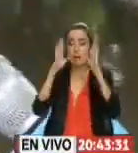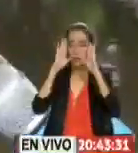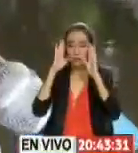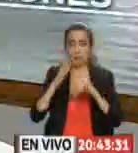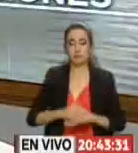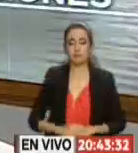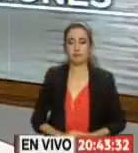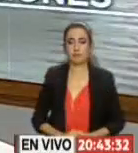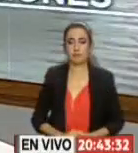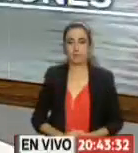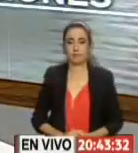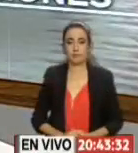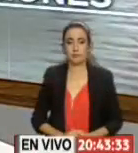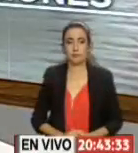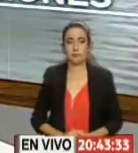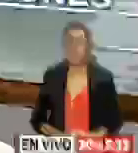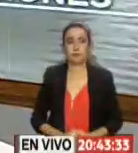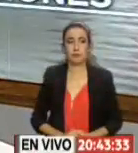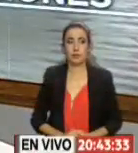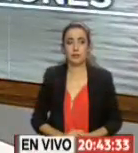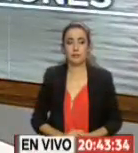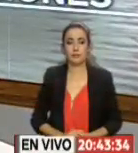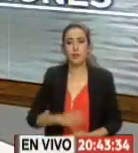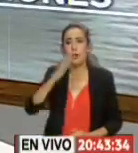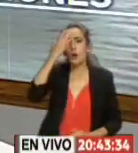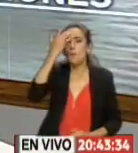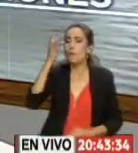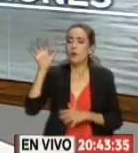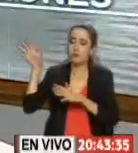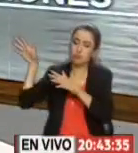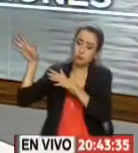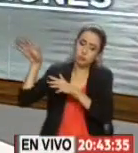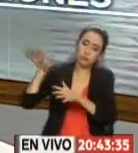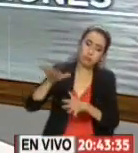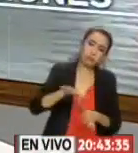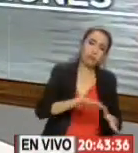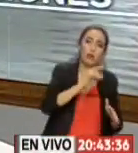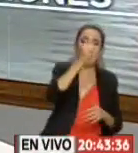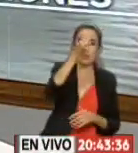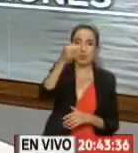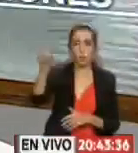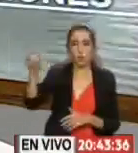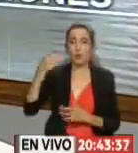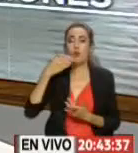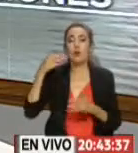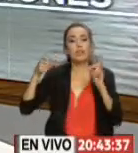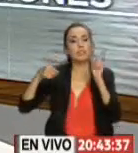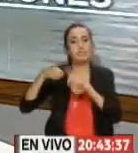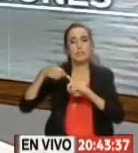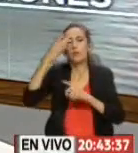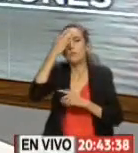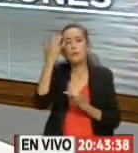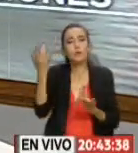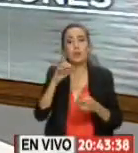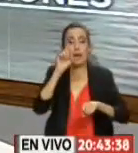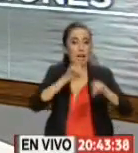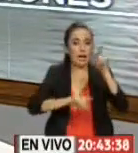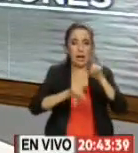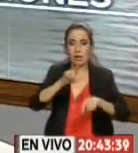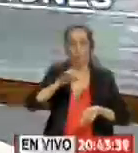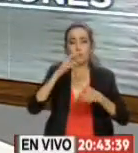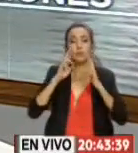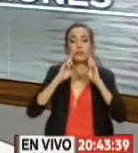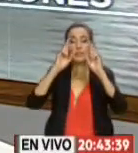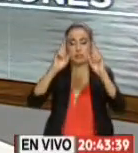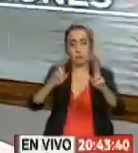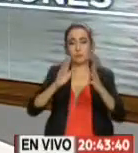colaboren. Y las causas del aluvión que se registró al noroccidente de Quito fueron diversas. Según versiones de técnicos